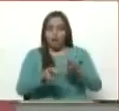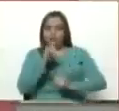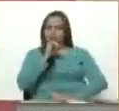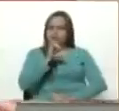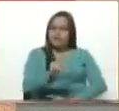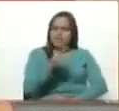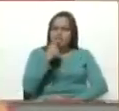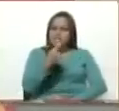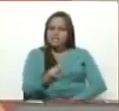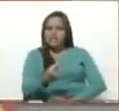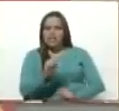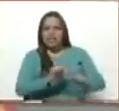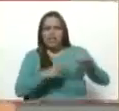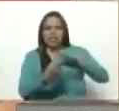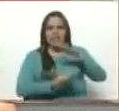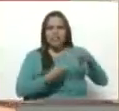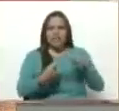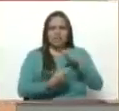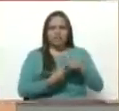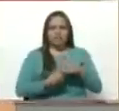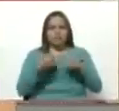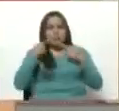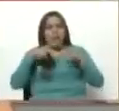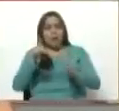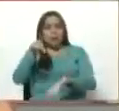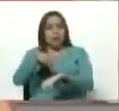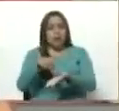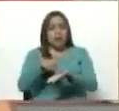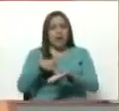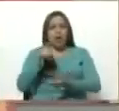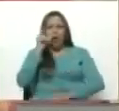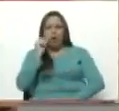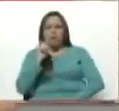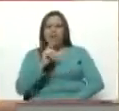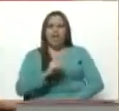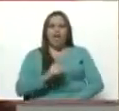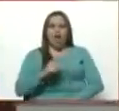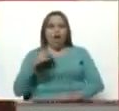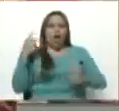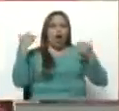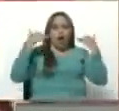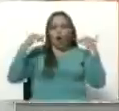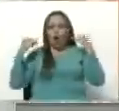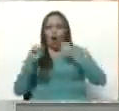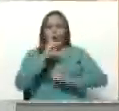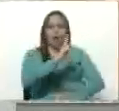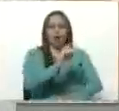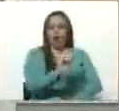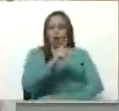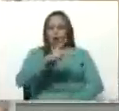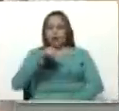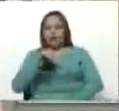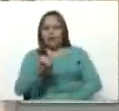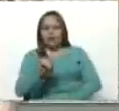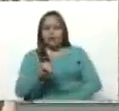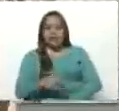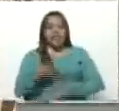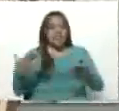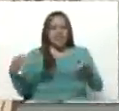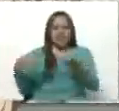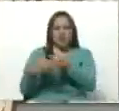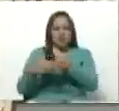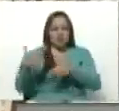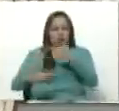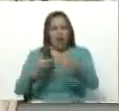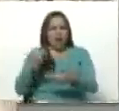informaciones extraoficiales, en medios de comunicación, la supuesta presencia del COCI. Queríamos conocer qué bandas delictivas podrían estar actuando acá. Quizás